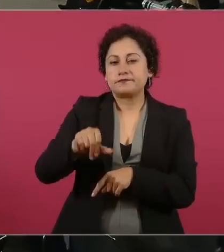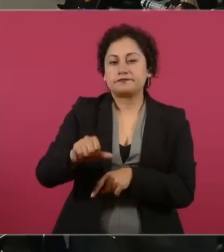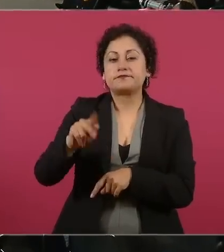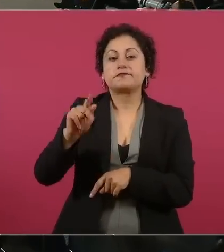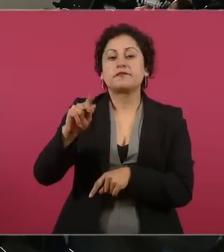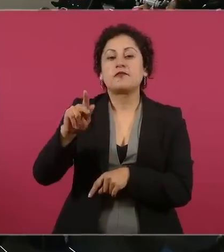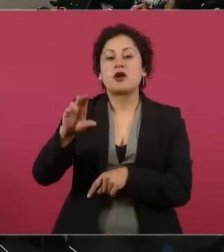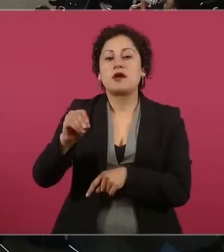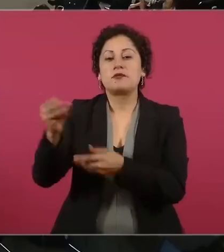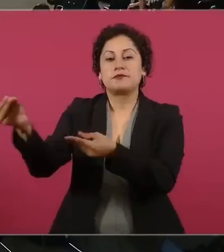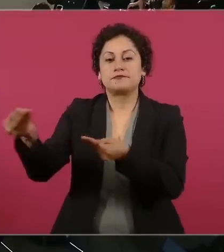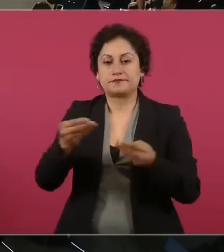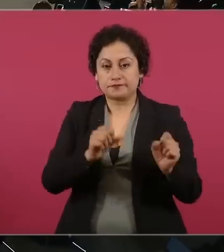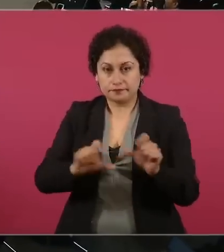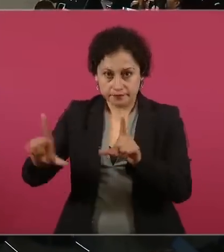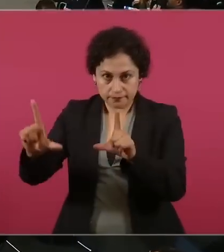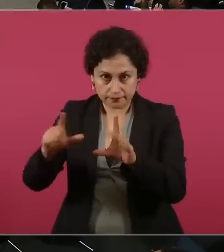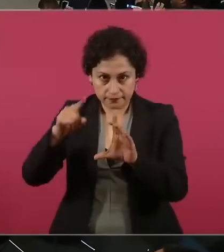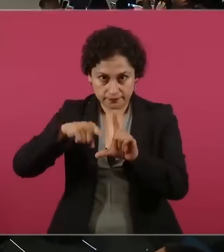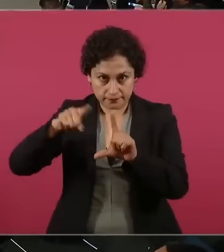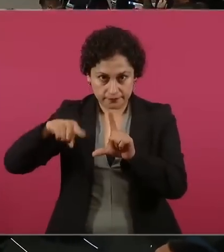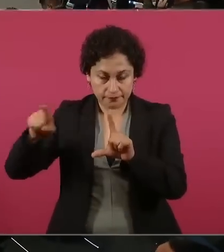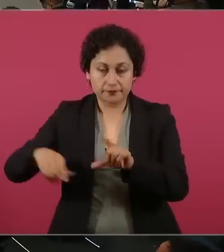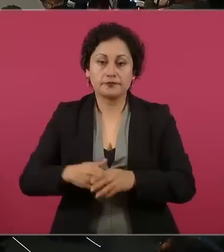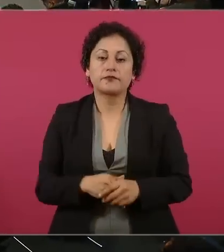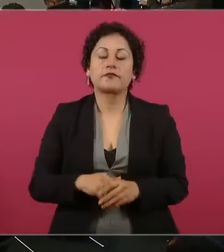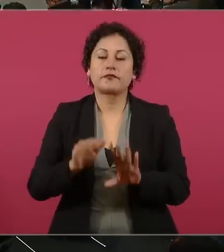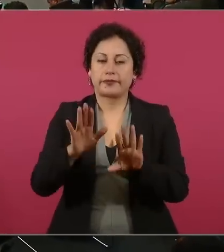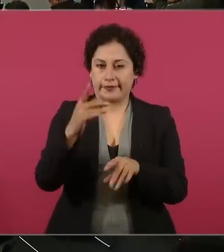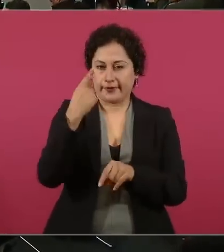gráfica. Por ejemplo,